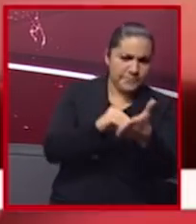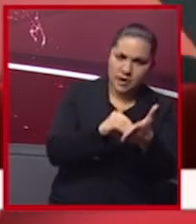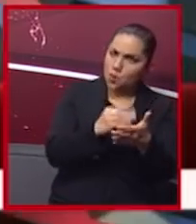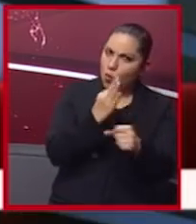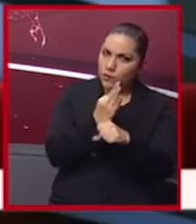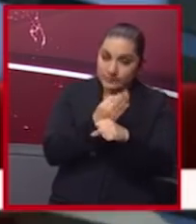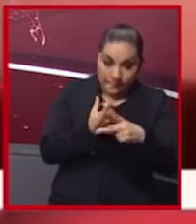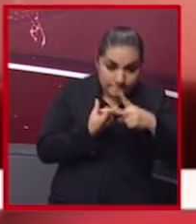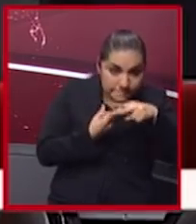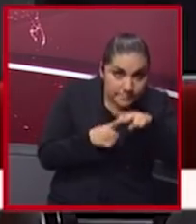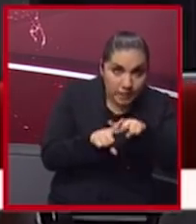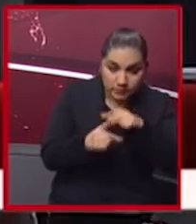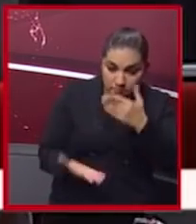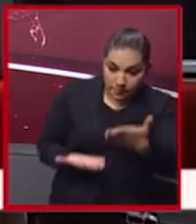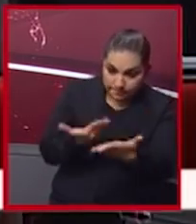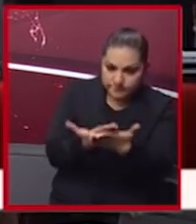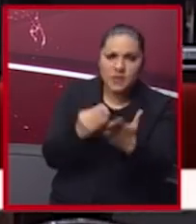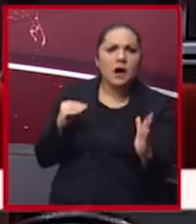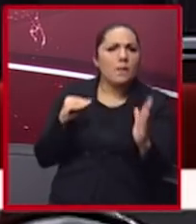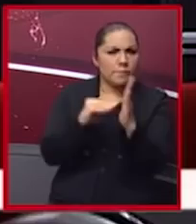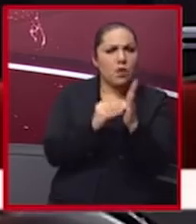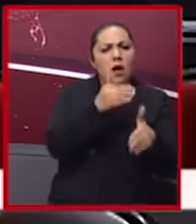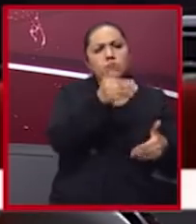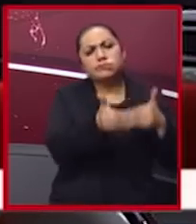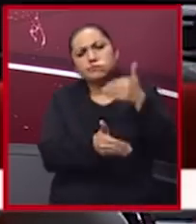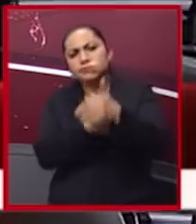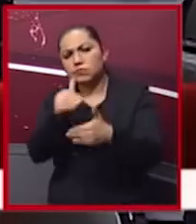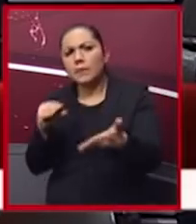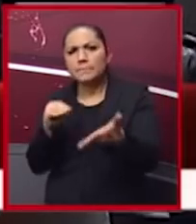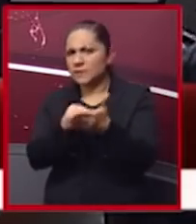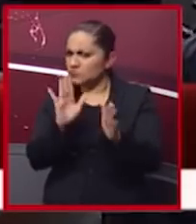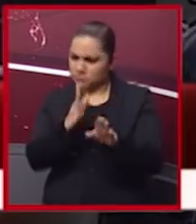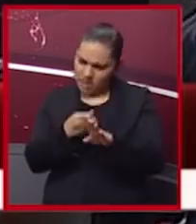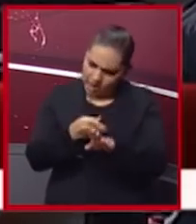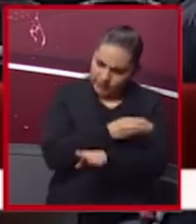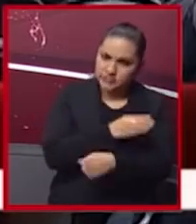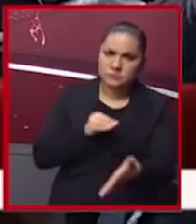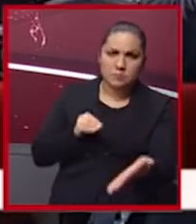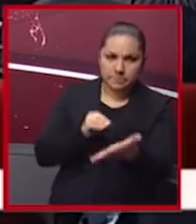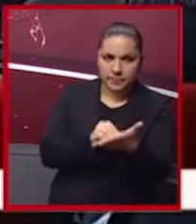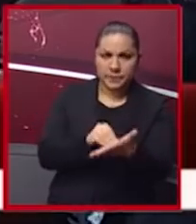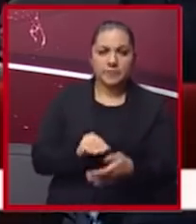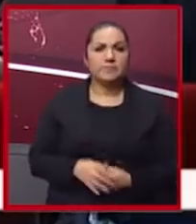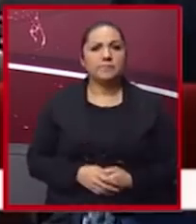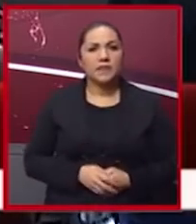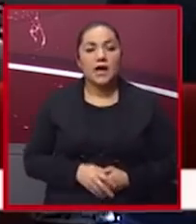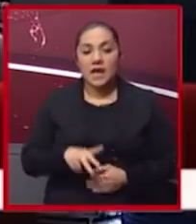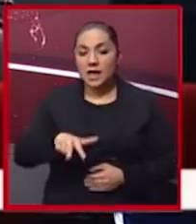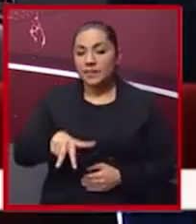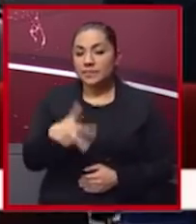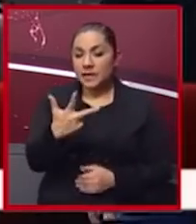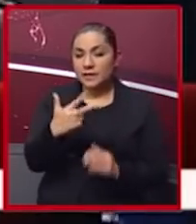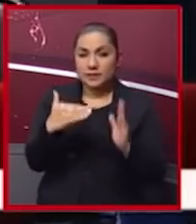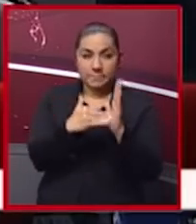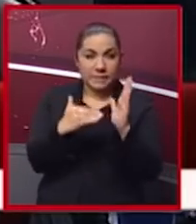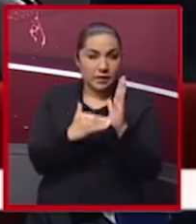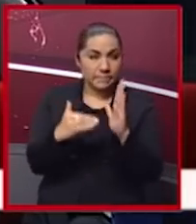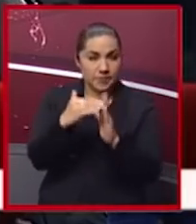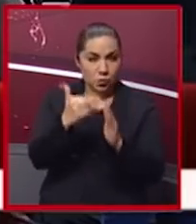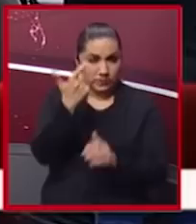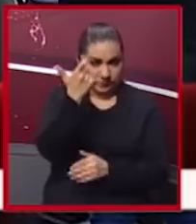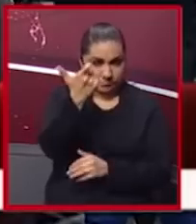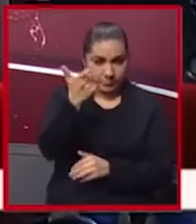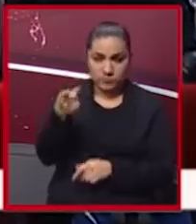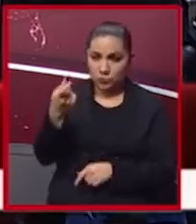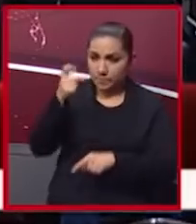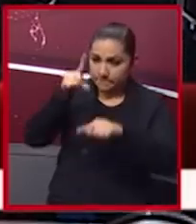presupuesto. No es buena idea disminuir en 13,000 millones de pesos los recursos para